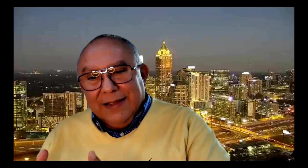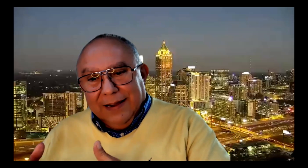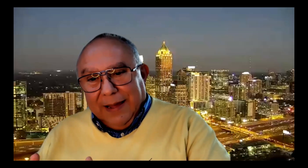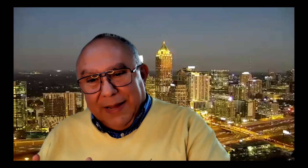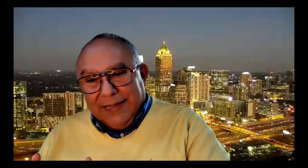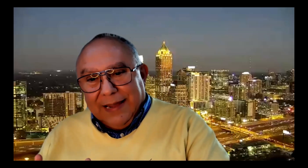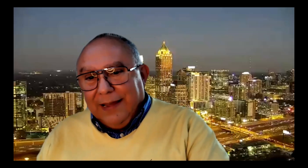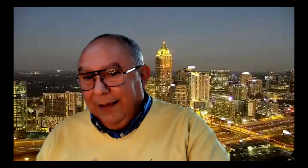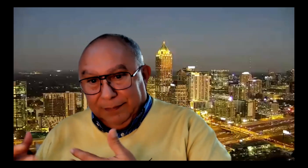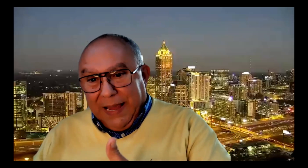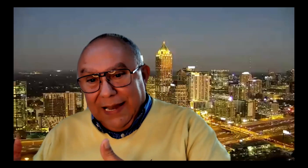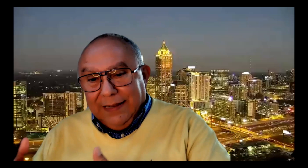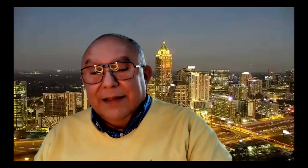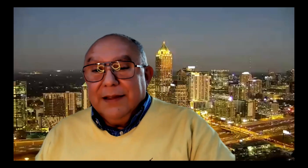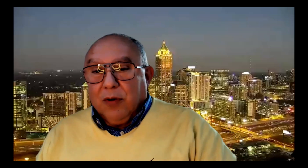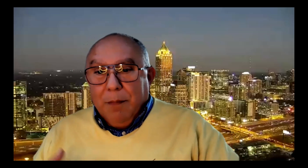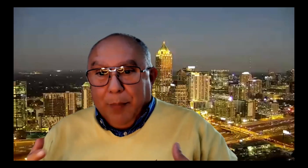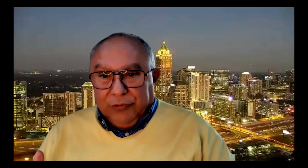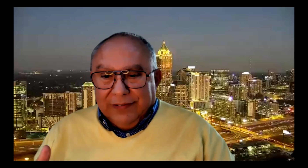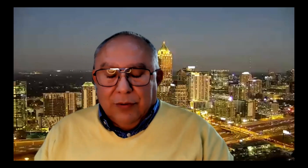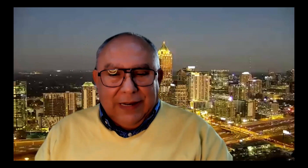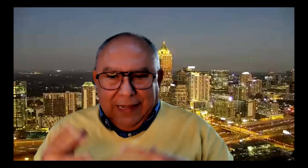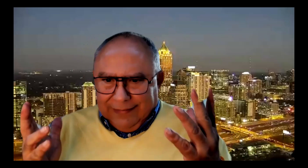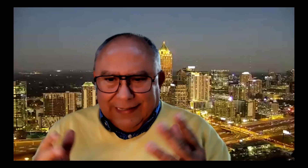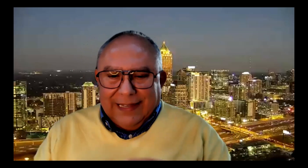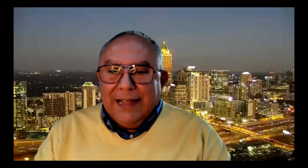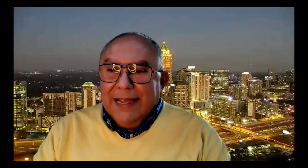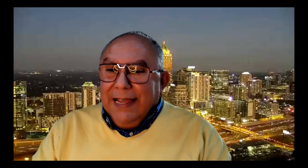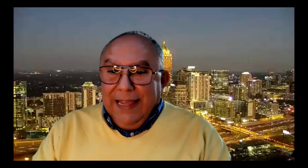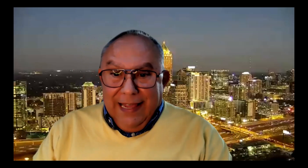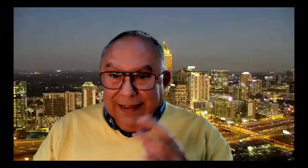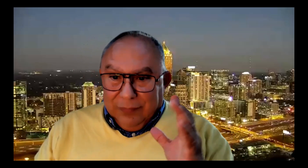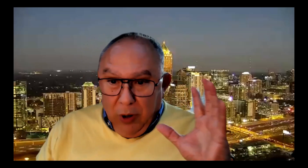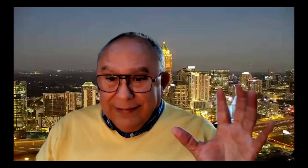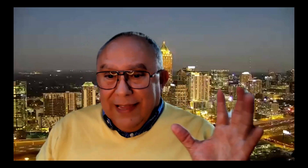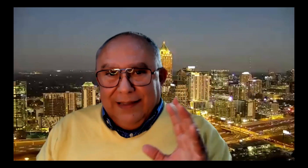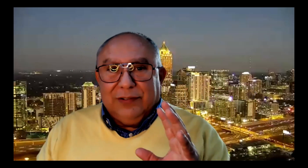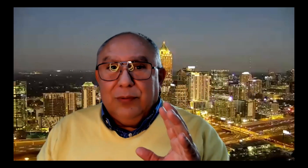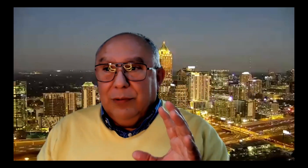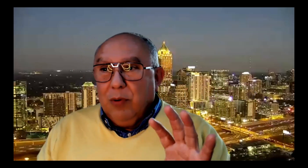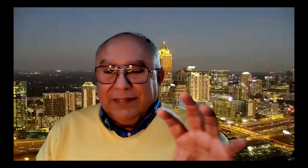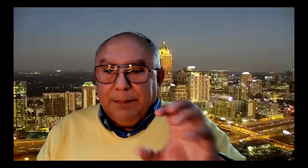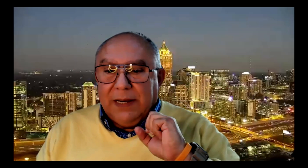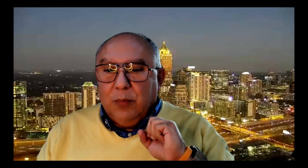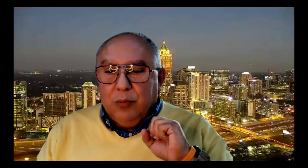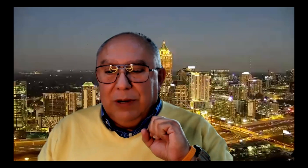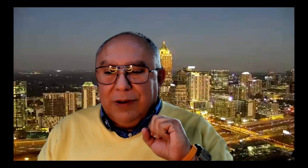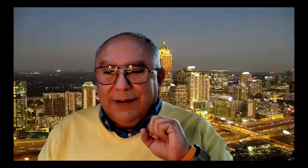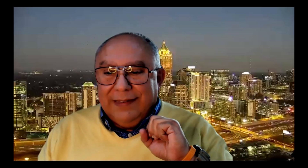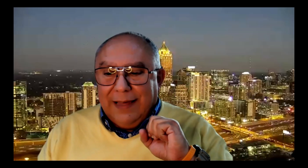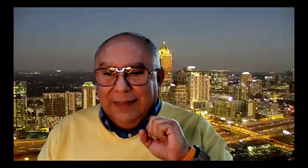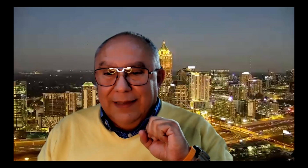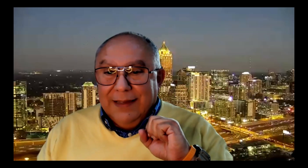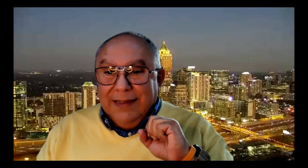frases, gramática, spelling, composición, etcétera. Y después de eso, lo aceptan a uno en